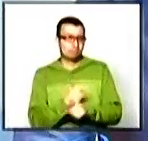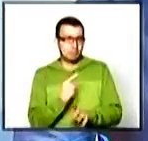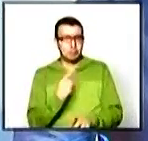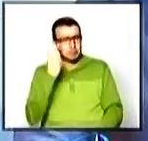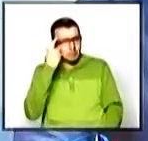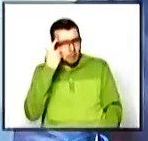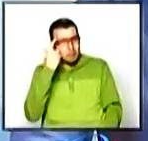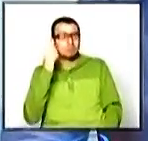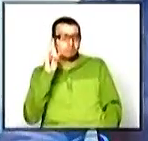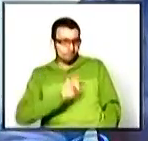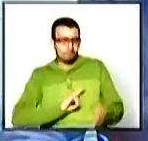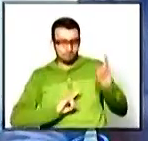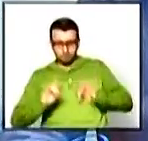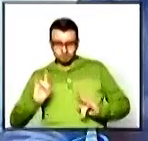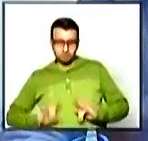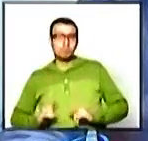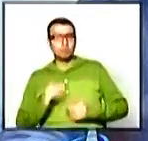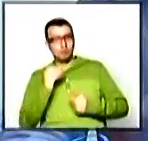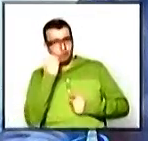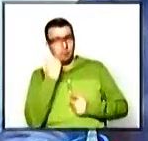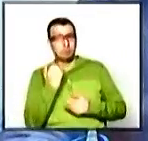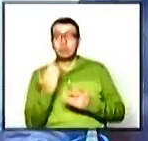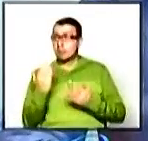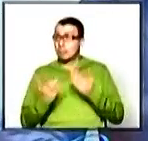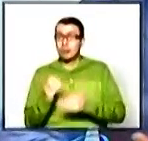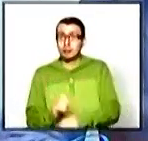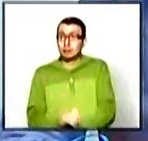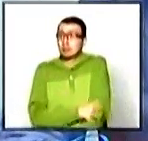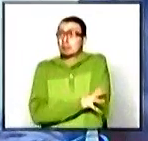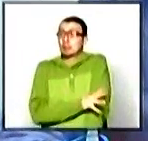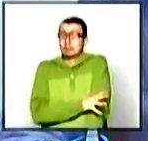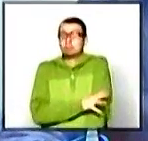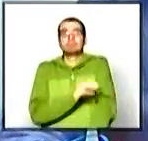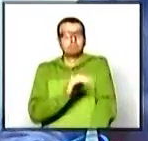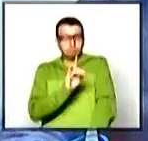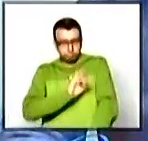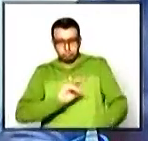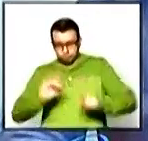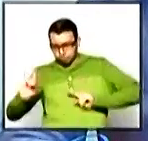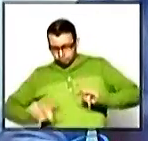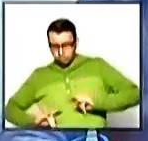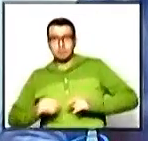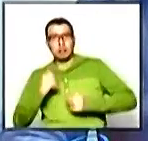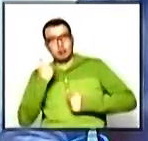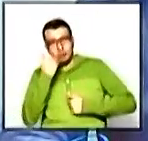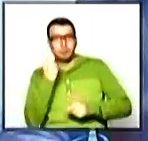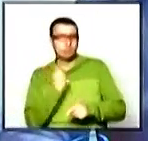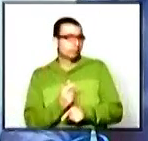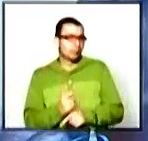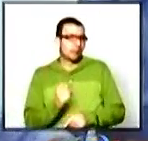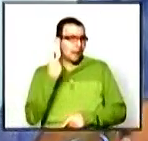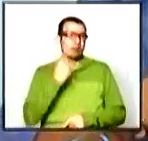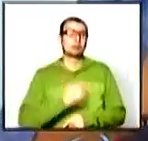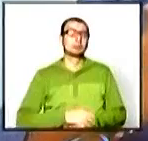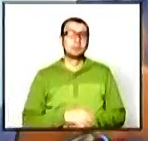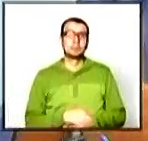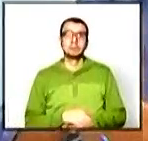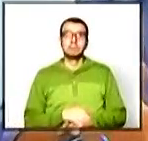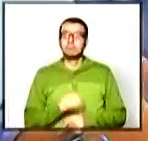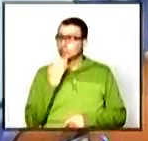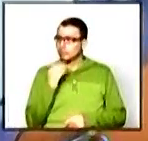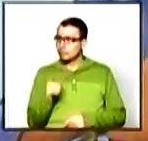Andrés. Son los estados emocionales que se interpretan a través de nuestras células. ¿Cómo es una